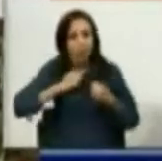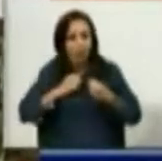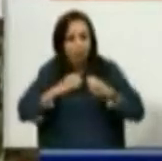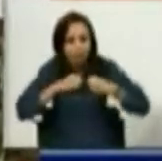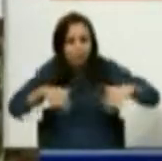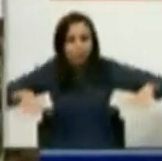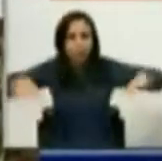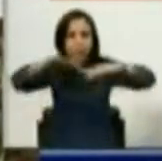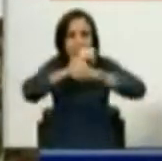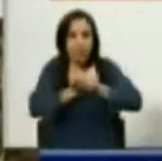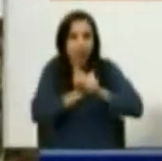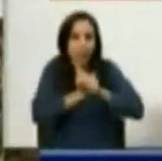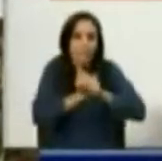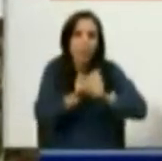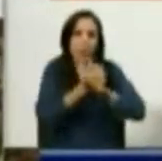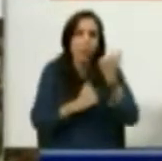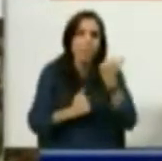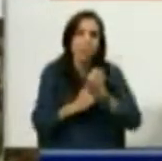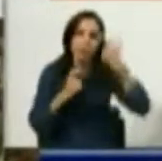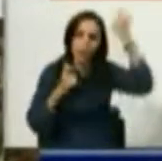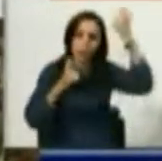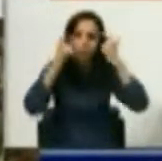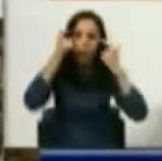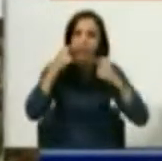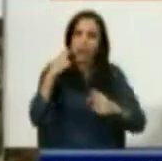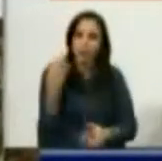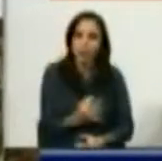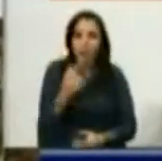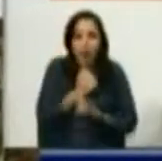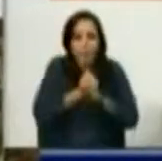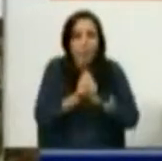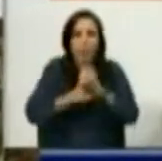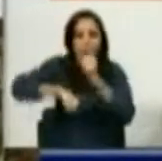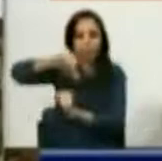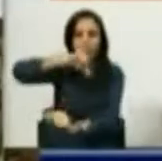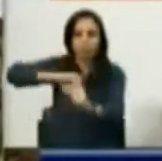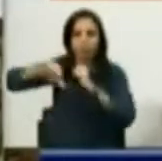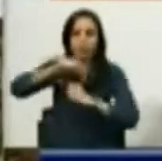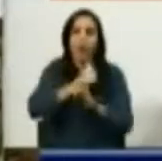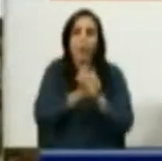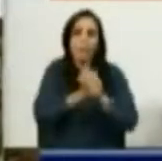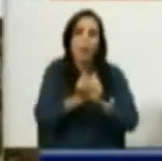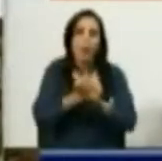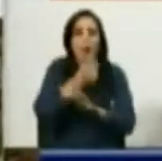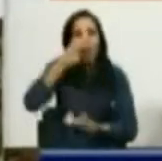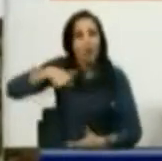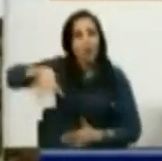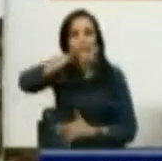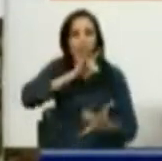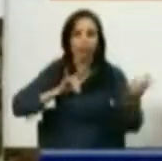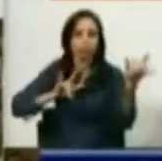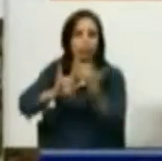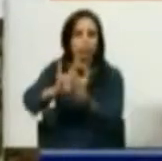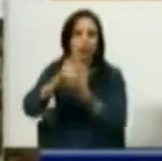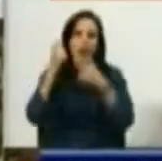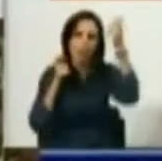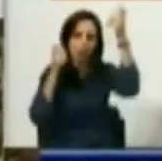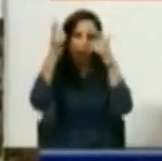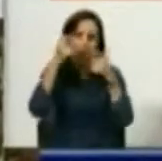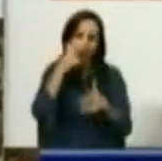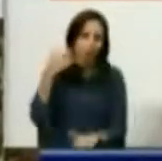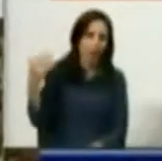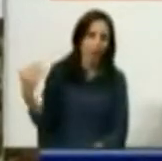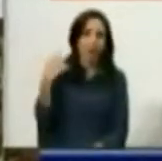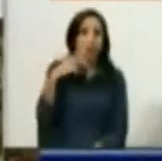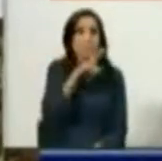hacia un ser humano y un ser humano entregado absolutamente al amor a ese pueblo Hugo Chávez fría nuestro comandante